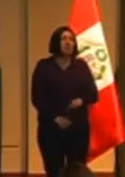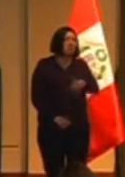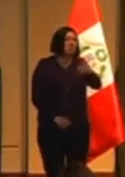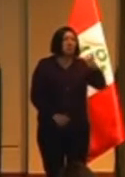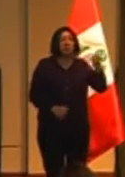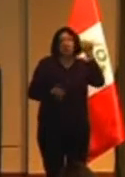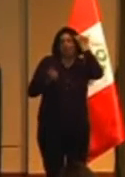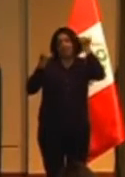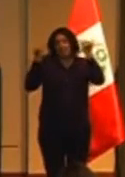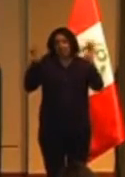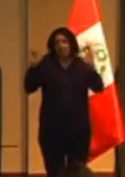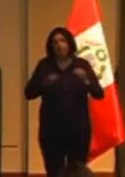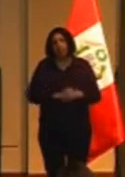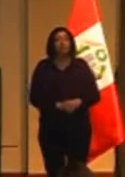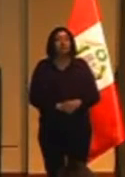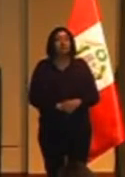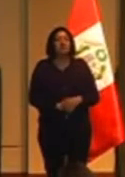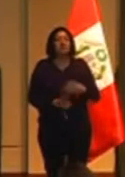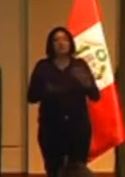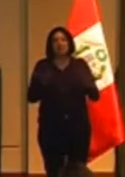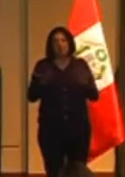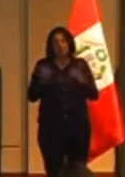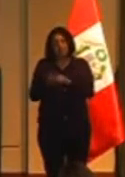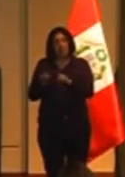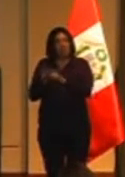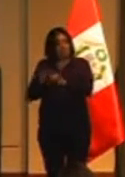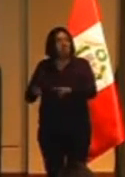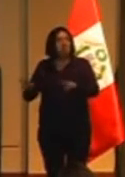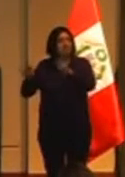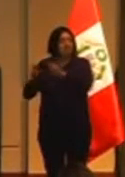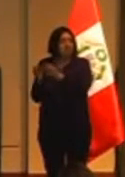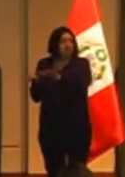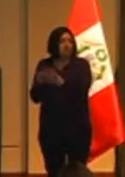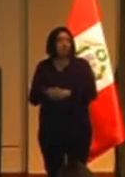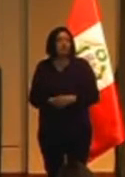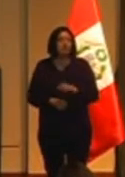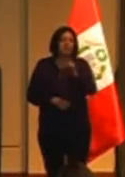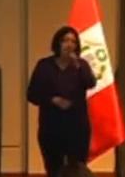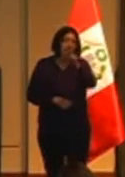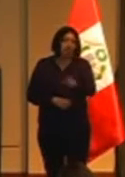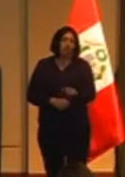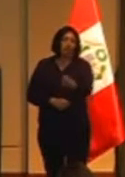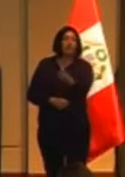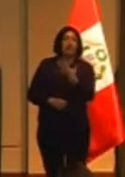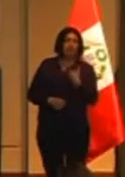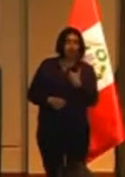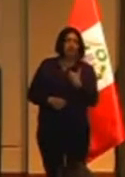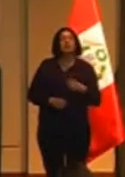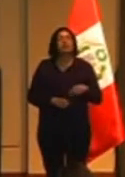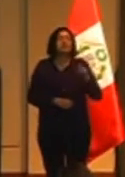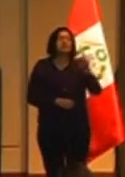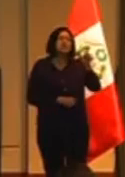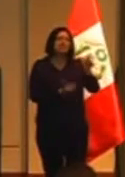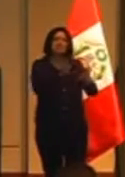otras ideas que son también valiosas. Una persona me decía que las personas